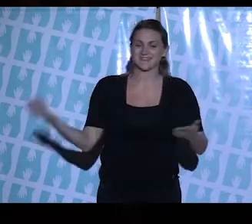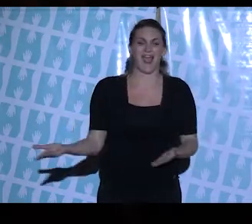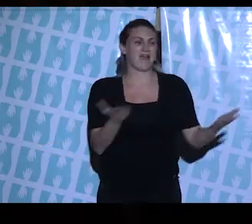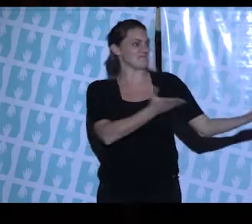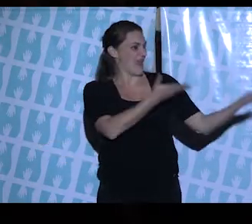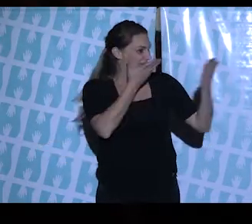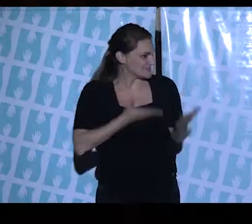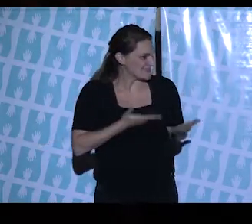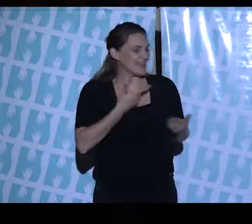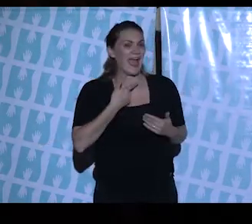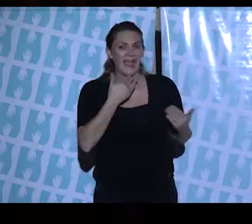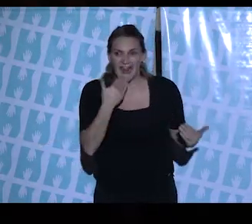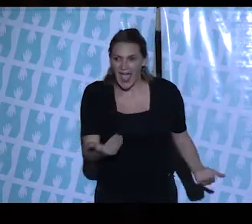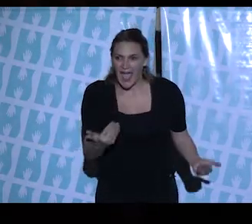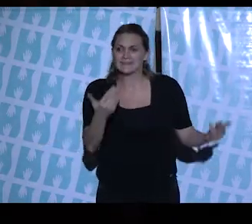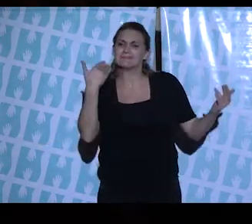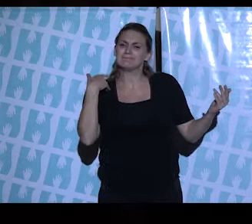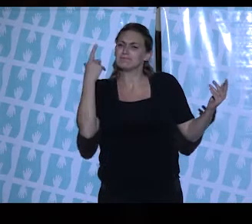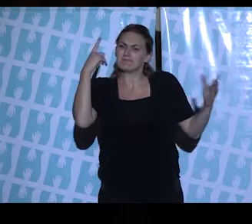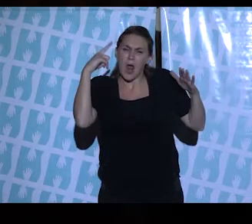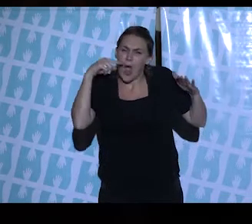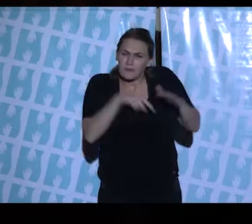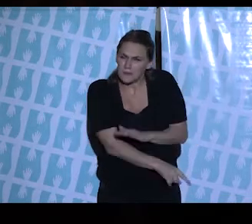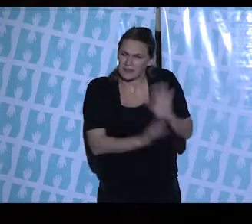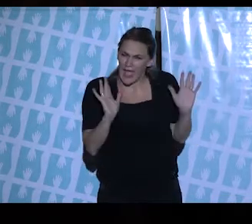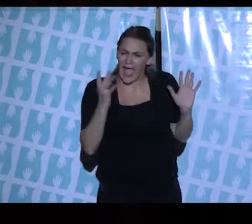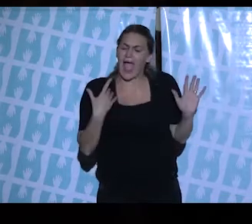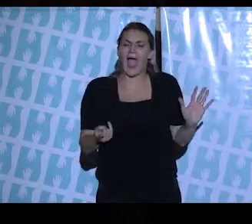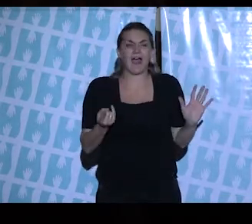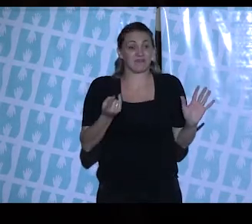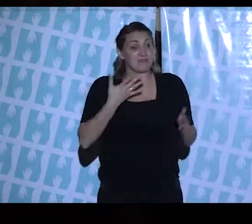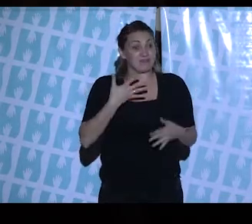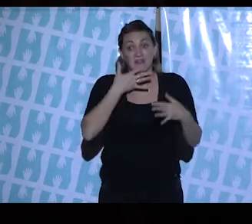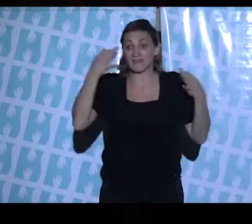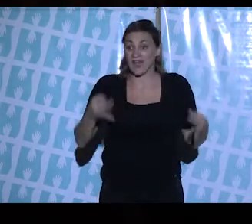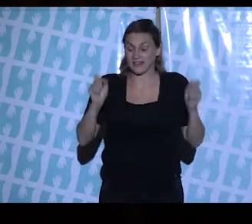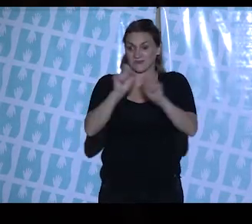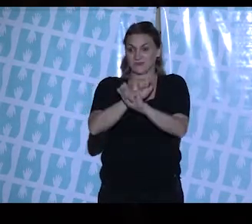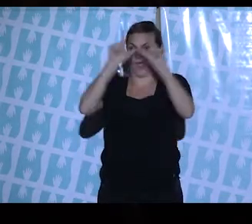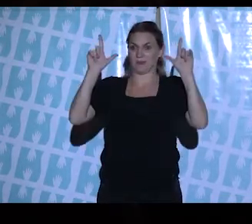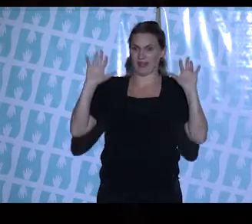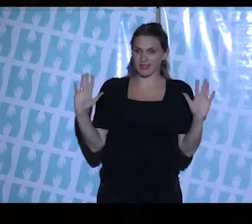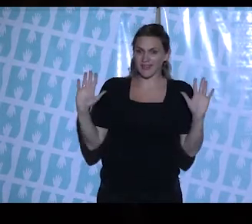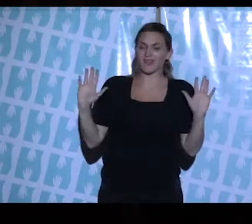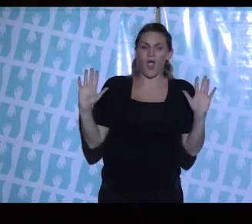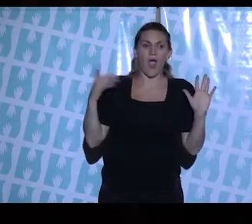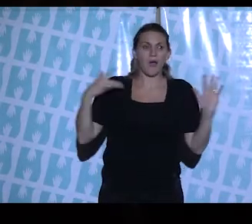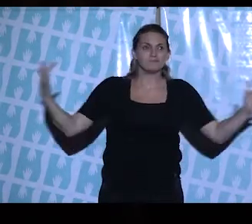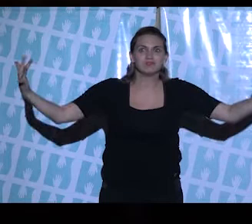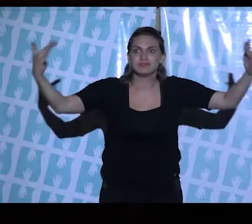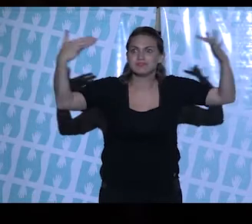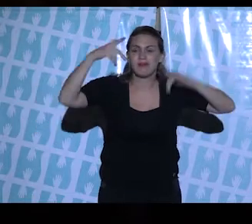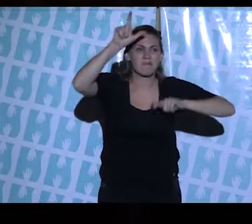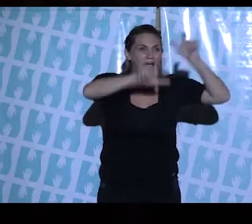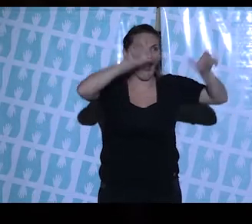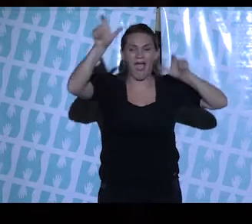presentación tan exhaustiva y realmente debo decirles que me siento gratamente sorprendido por el grado de